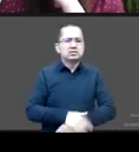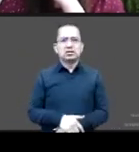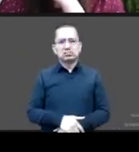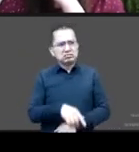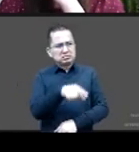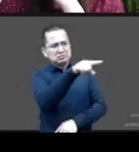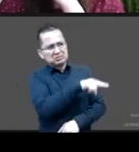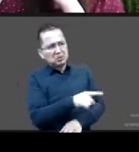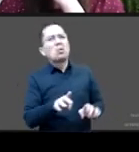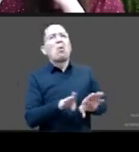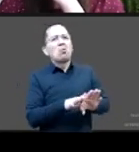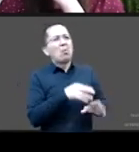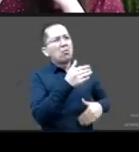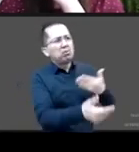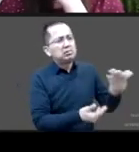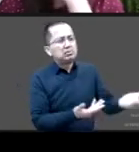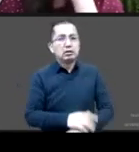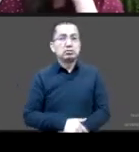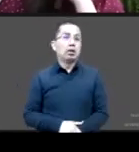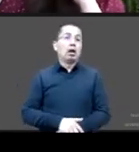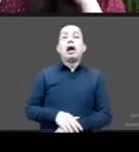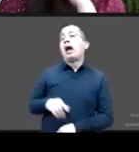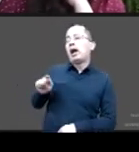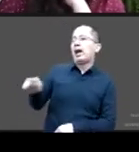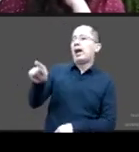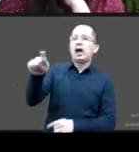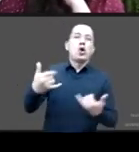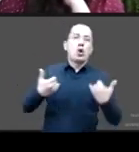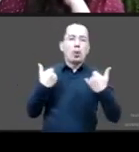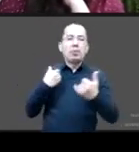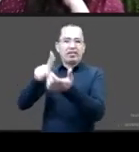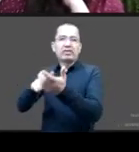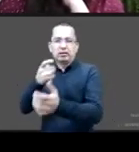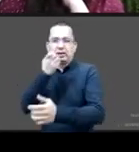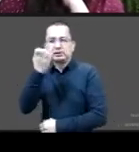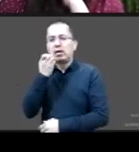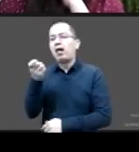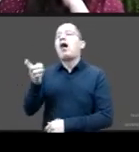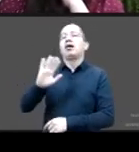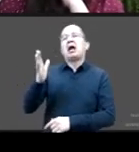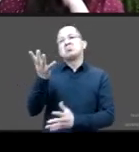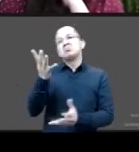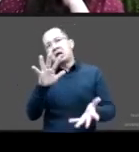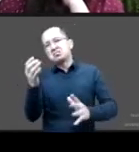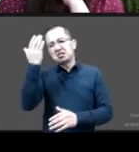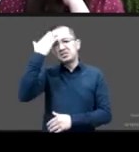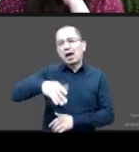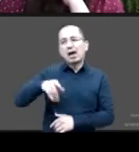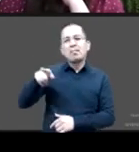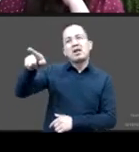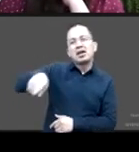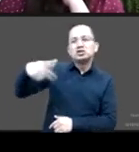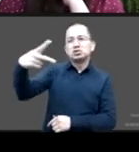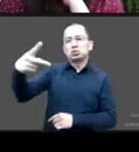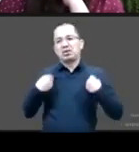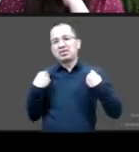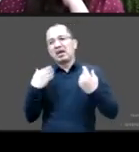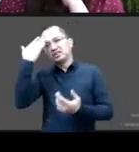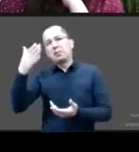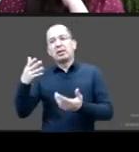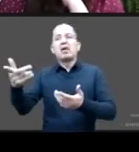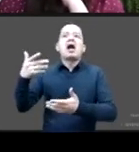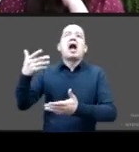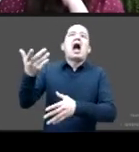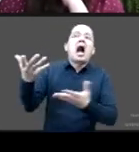escolarizados nos podemos imaginar muy fácilmente la dinámica que viven en su vida pero y los que no realmente